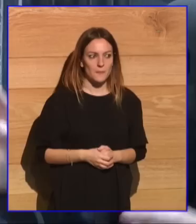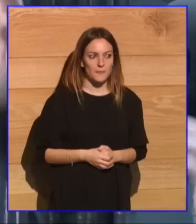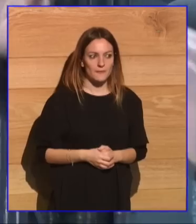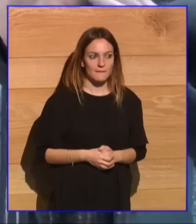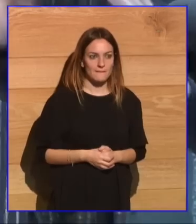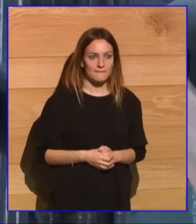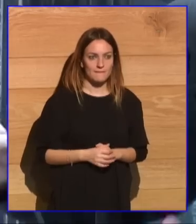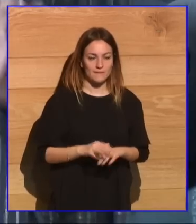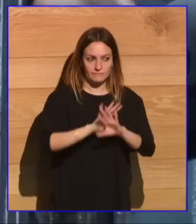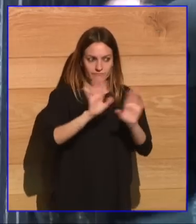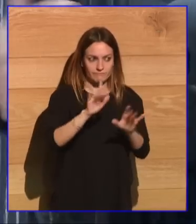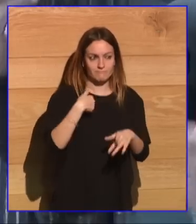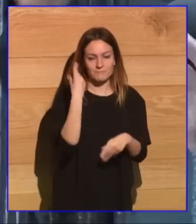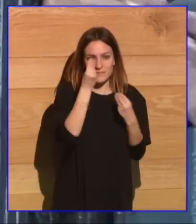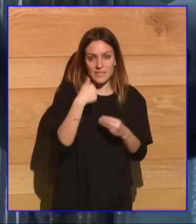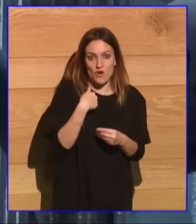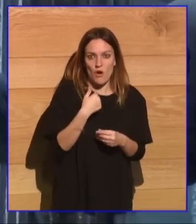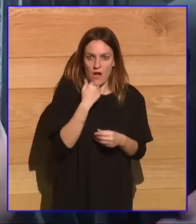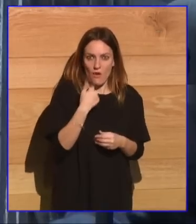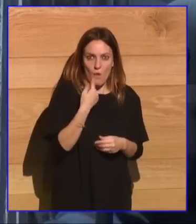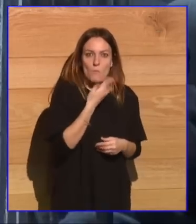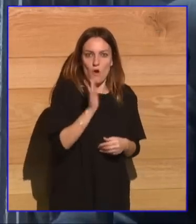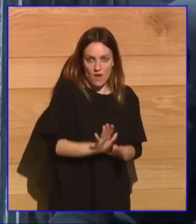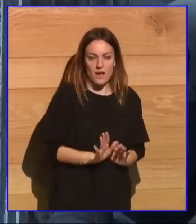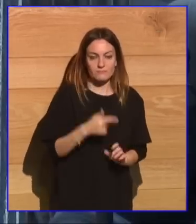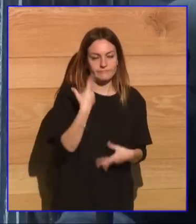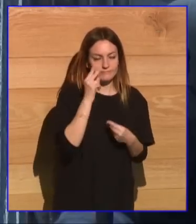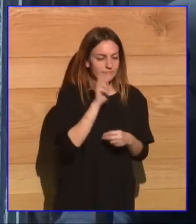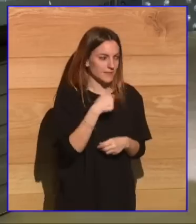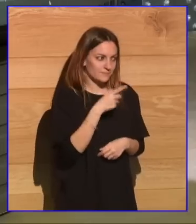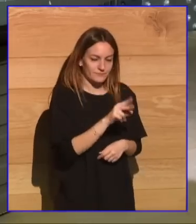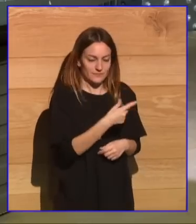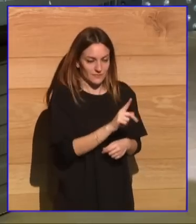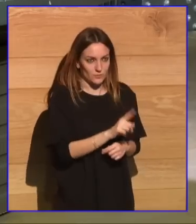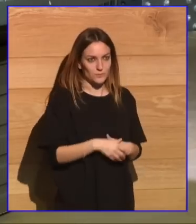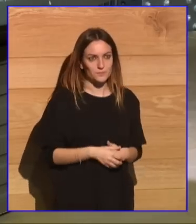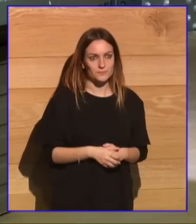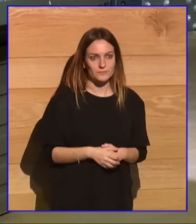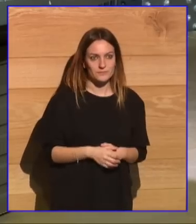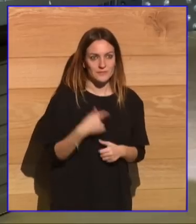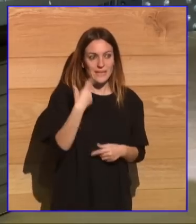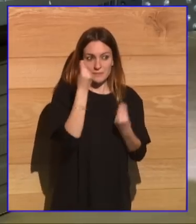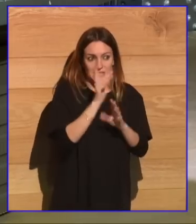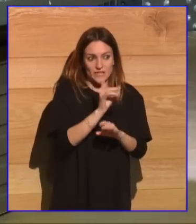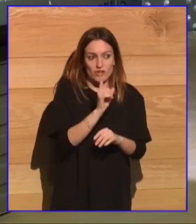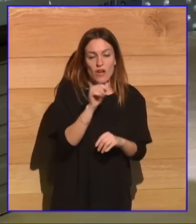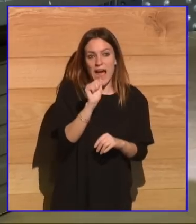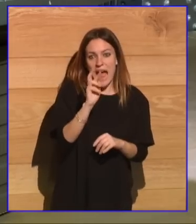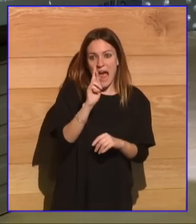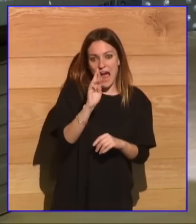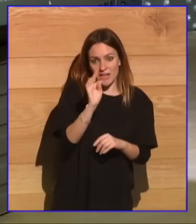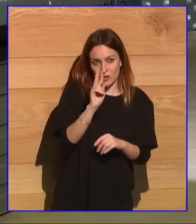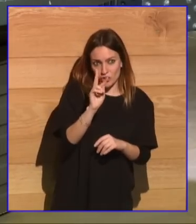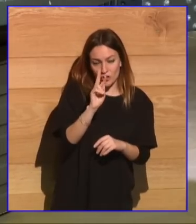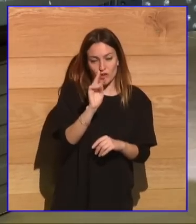No, lo que digo ya está, sin que ironía. quería quedar guay, pero que he visto que no. Que no. Solo has conseguido que quede mal Arturo. Sí, porque